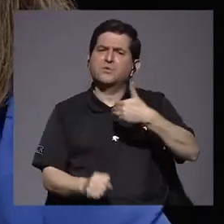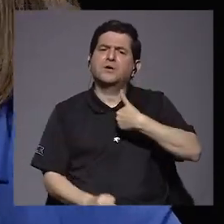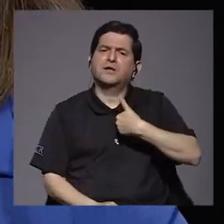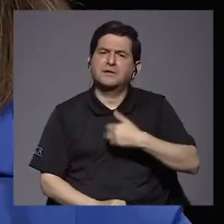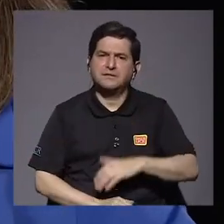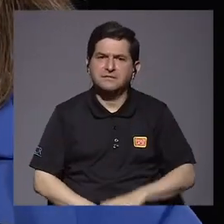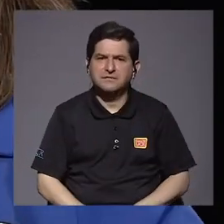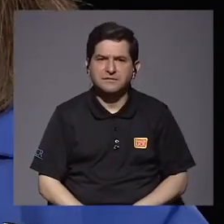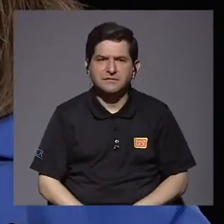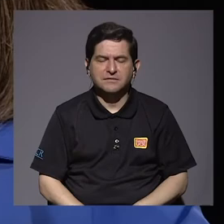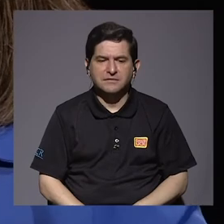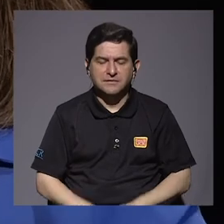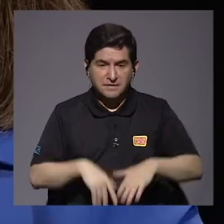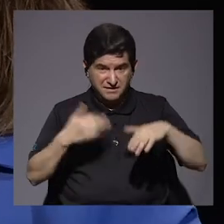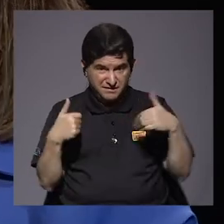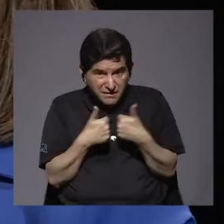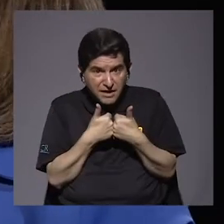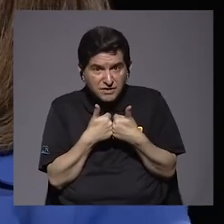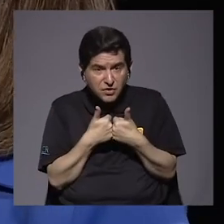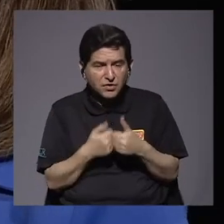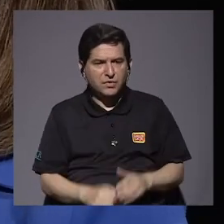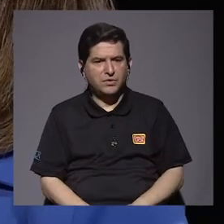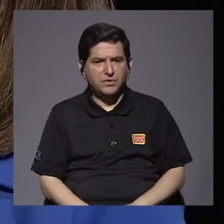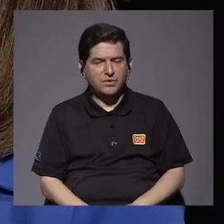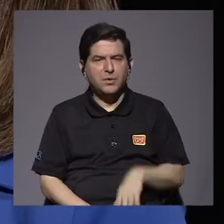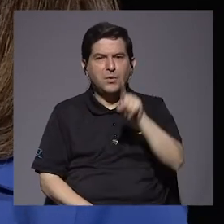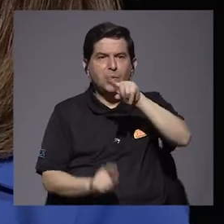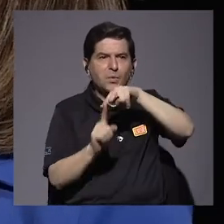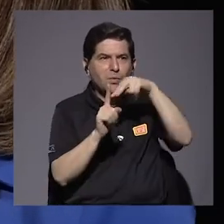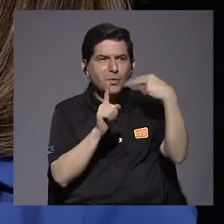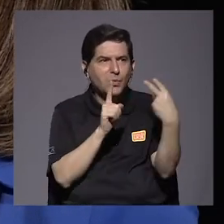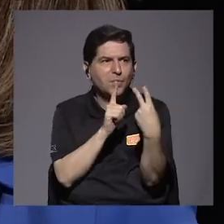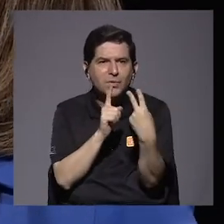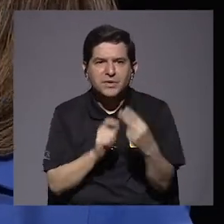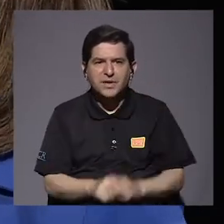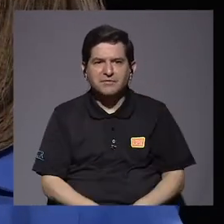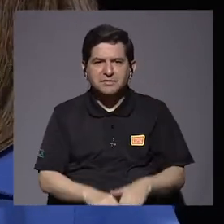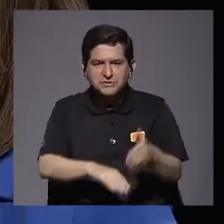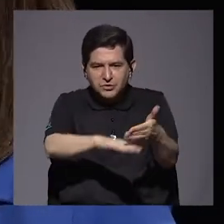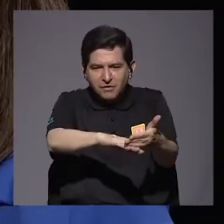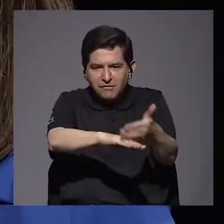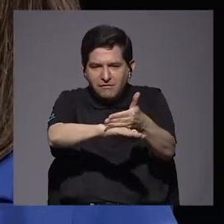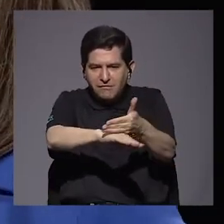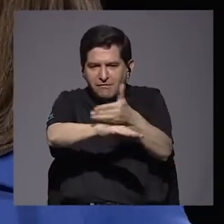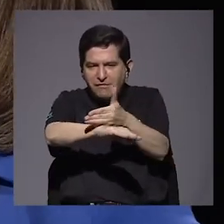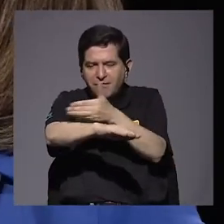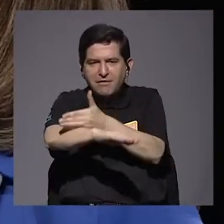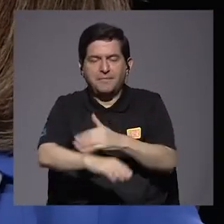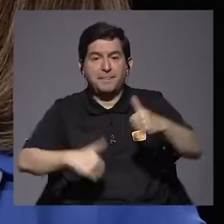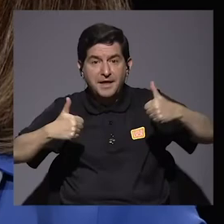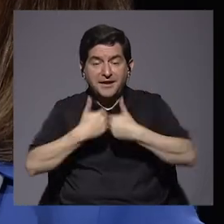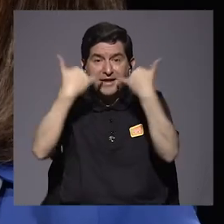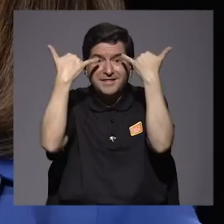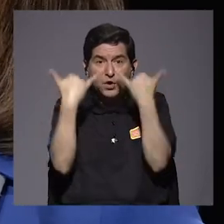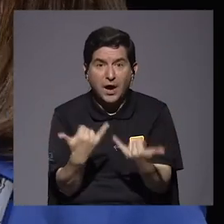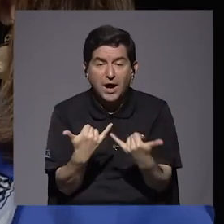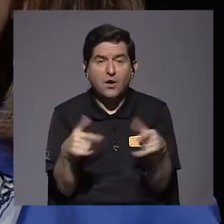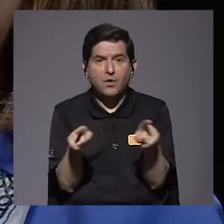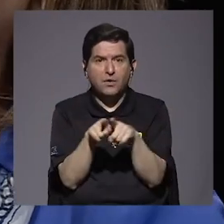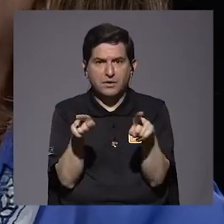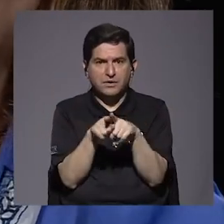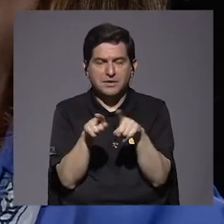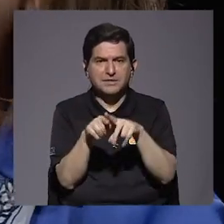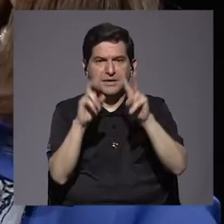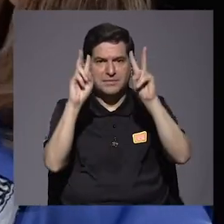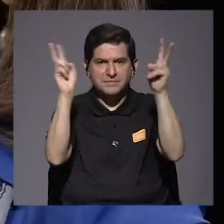queda? El reto es caminar con una visión realmente avanzada. El reto ahora también